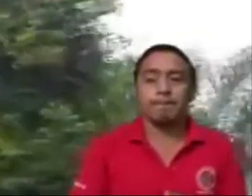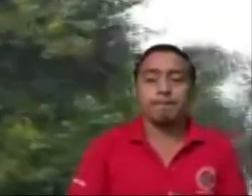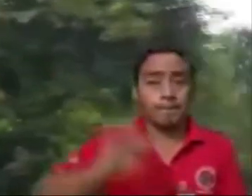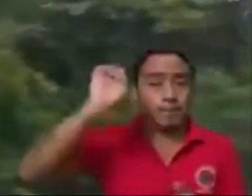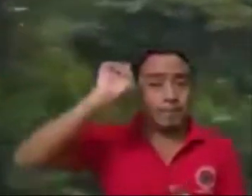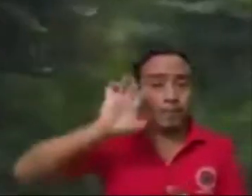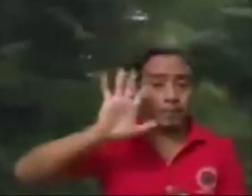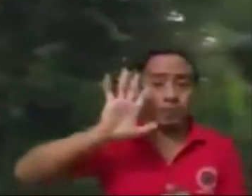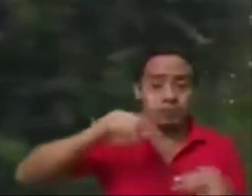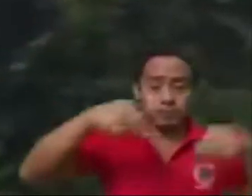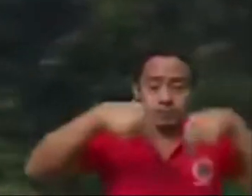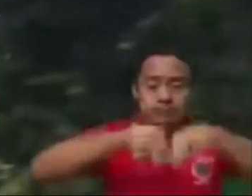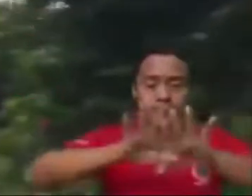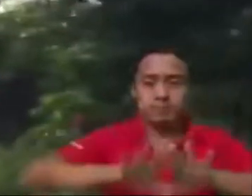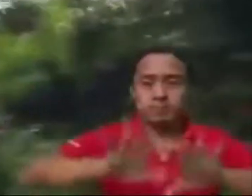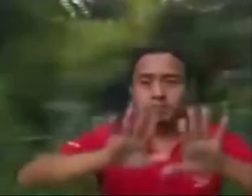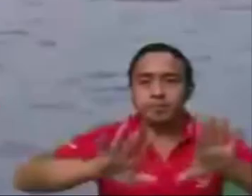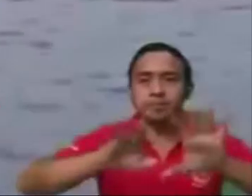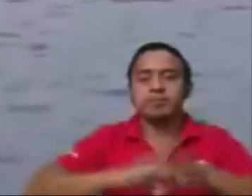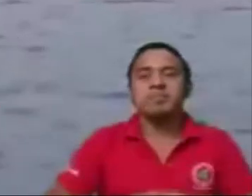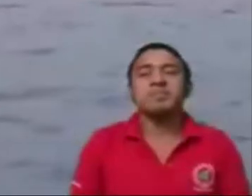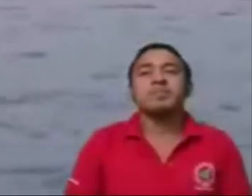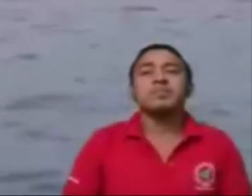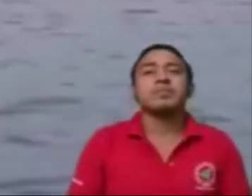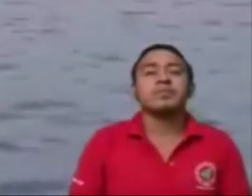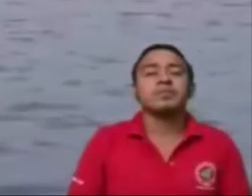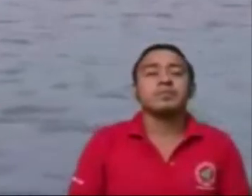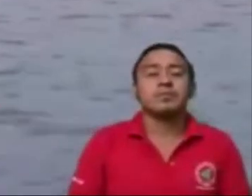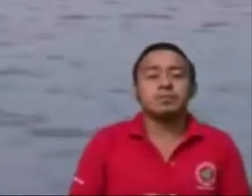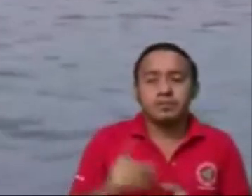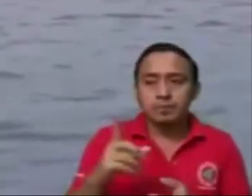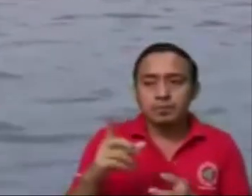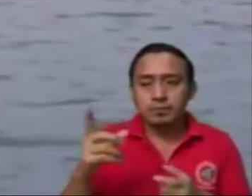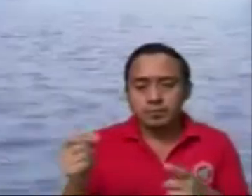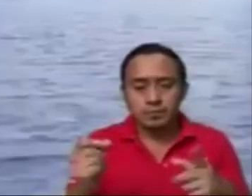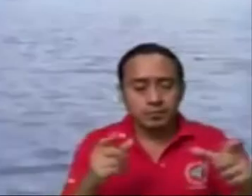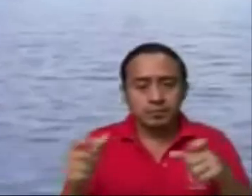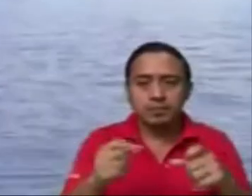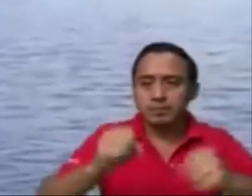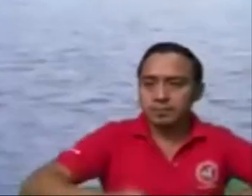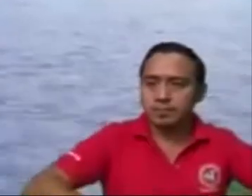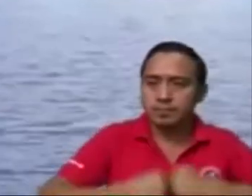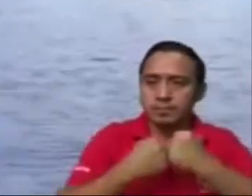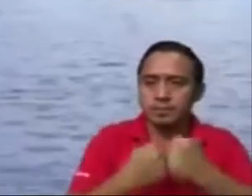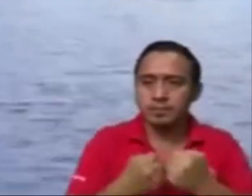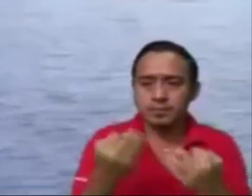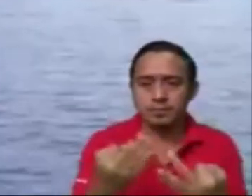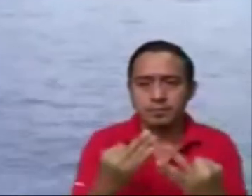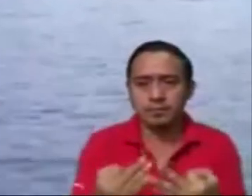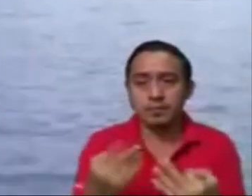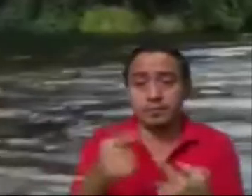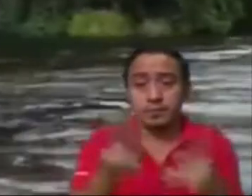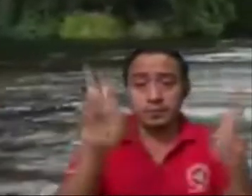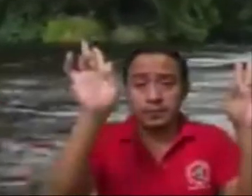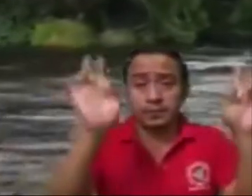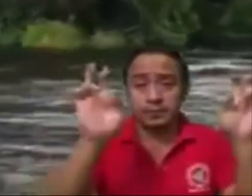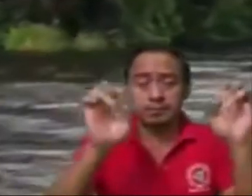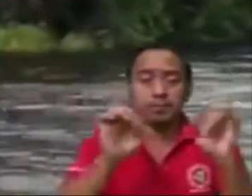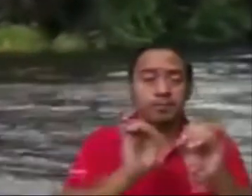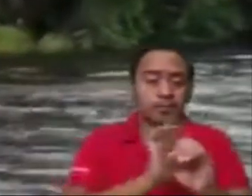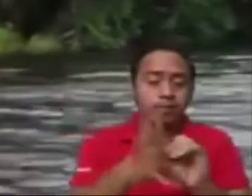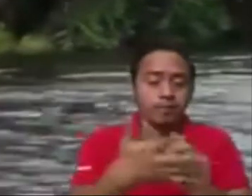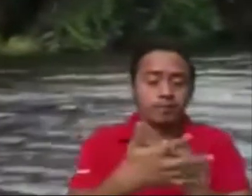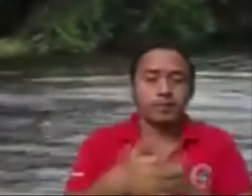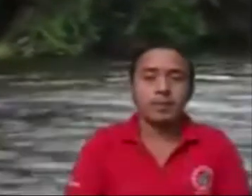turismo de naturaleza y el turismo rural comunitario han salido más bien fortalecidas de este tema de la